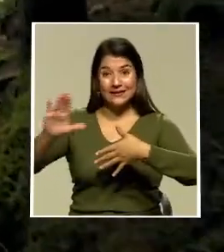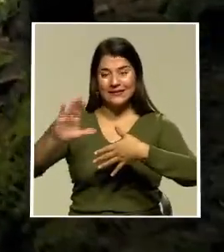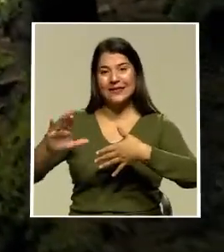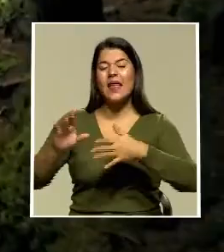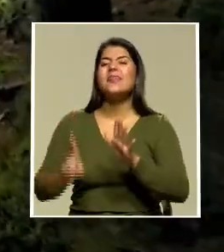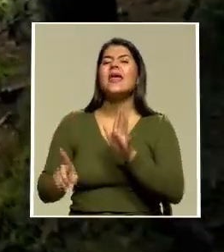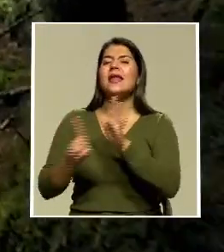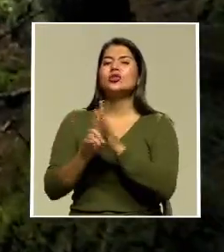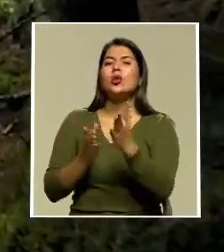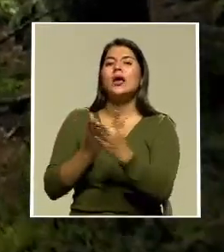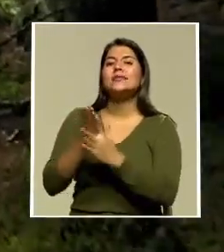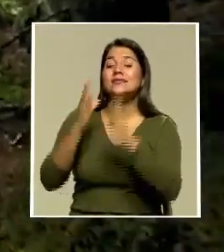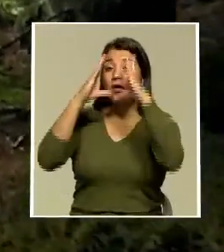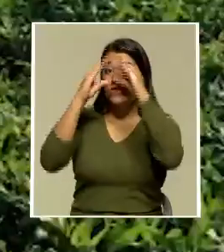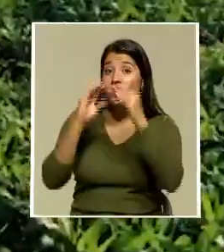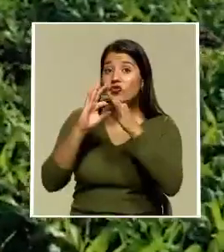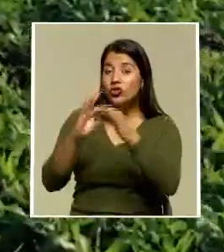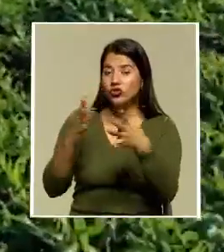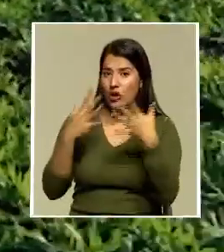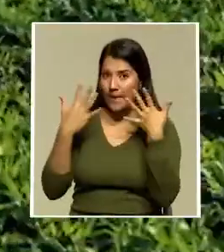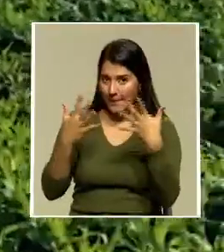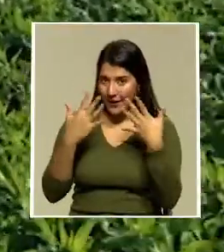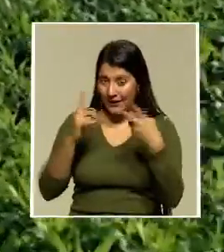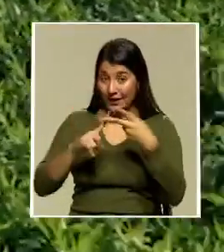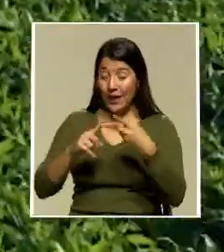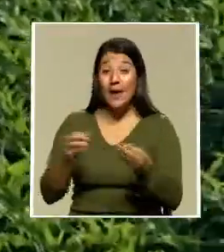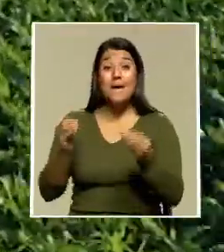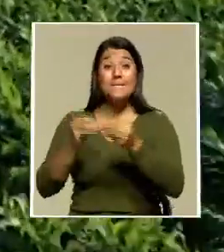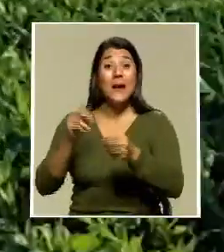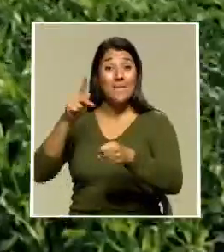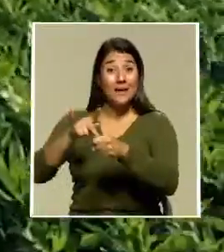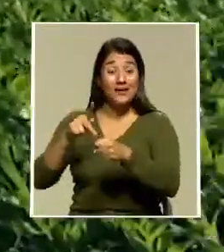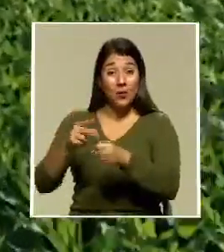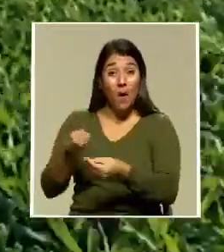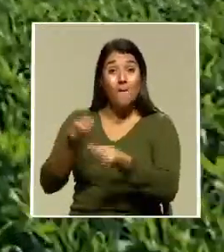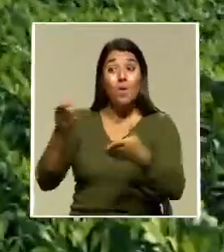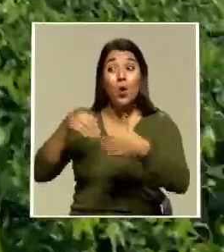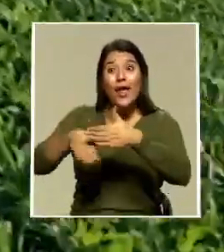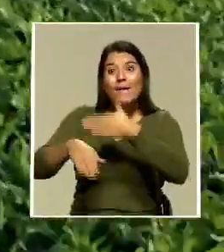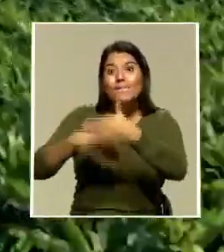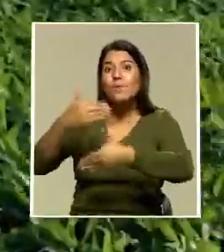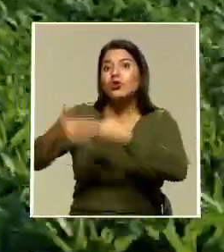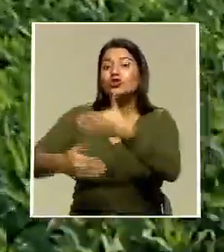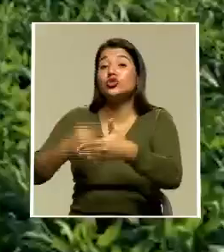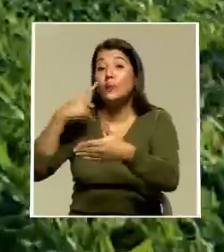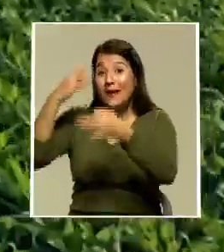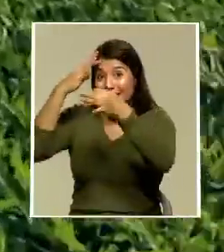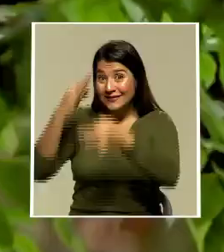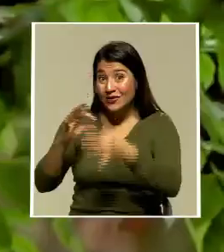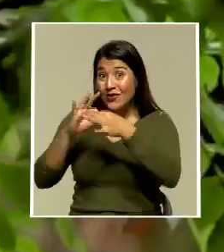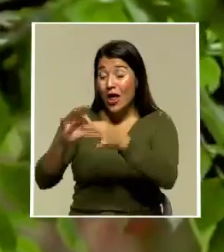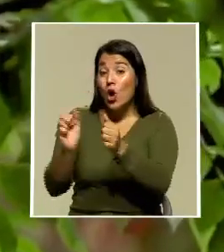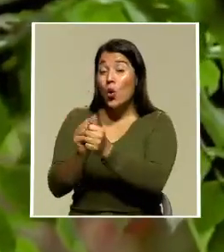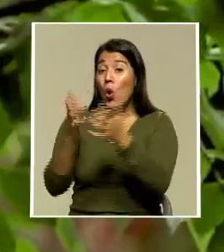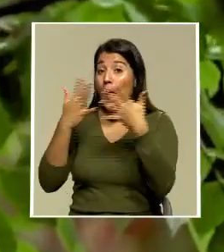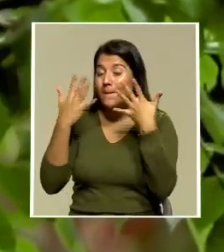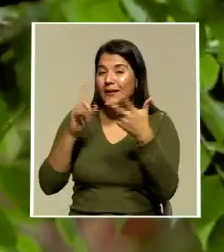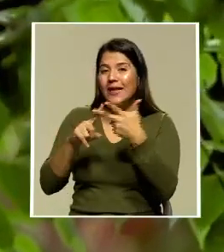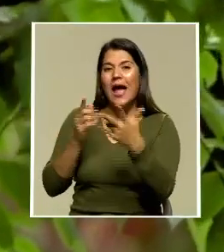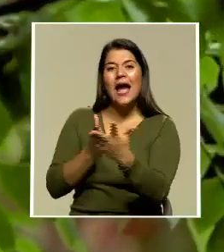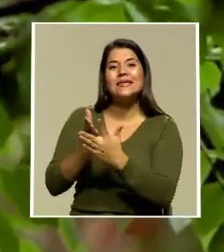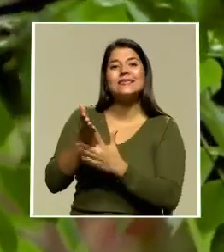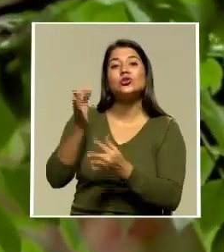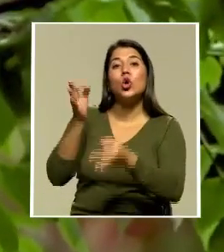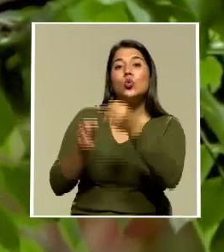de acceso a la información ambiental, participación pública en los procesos de toma de decisiones ambientales y acceso a la